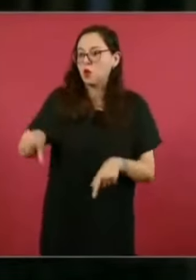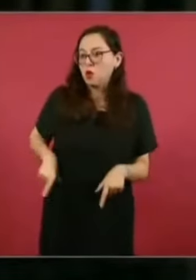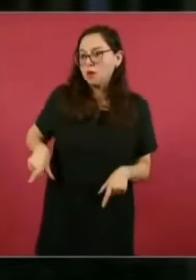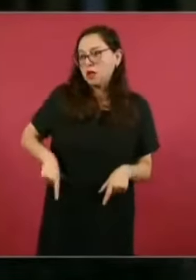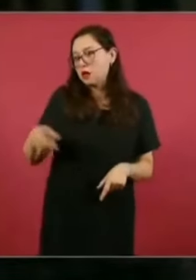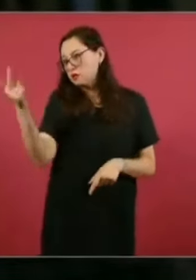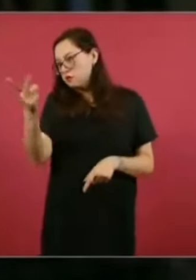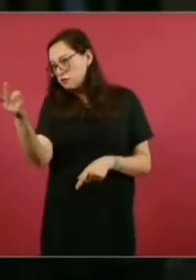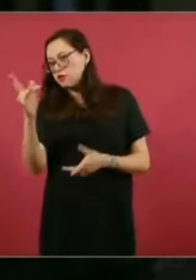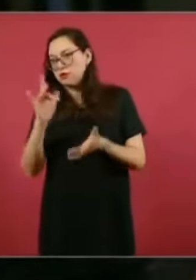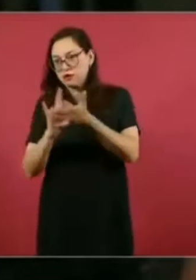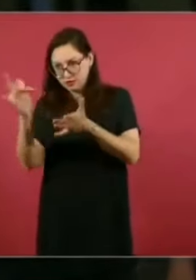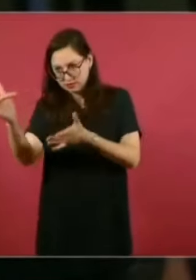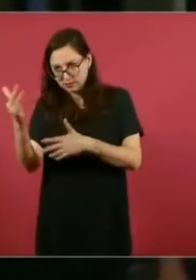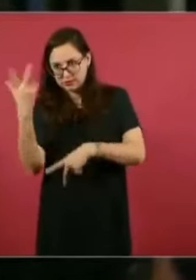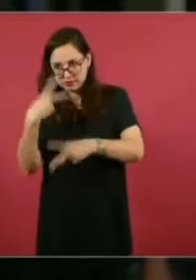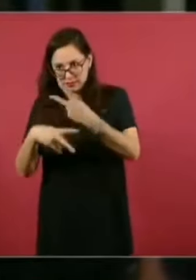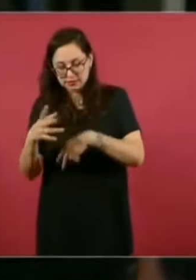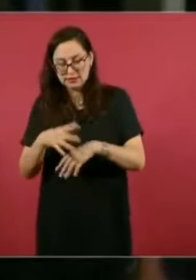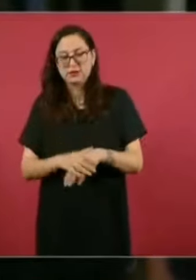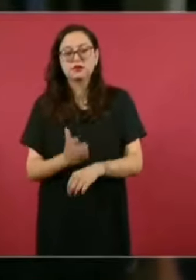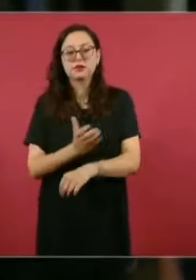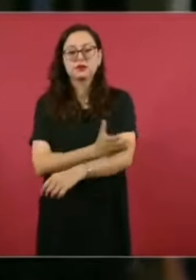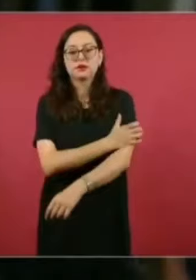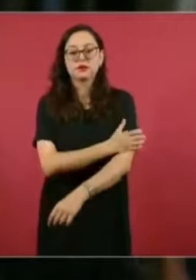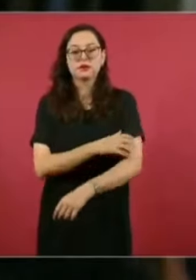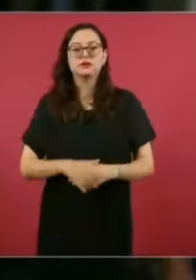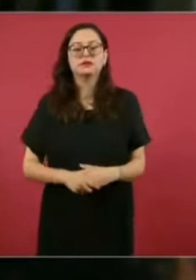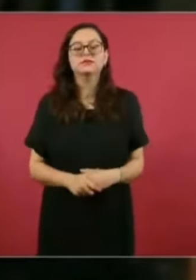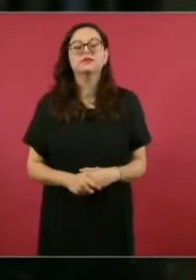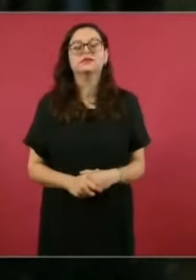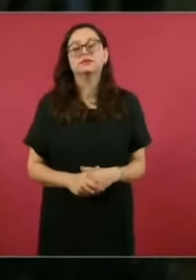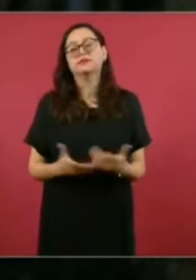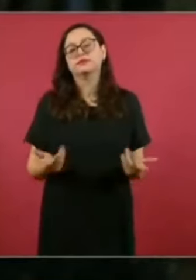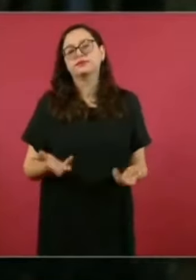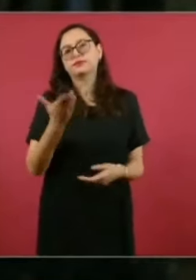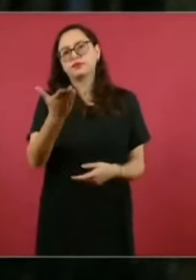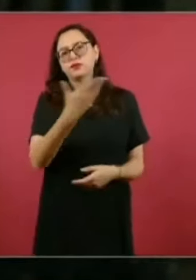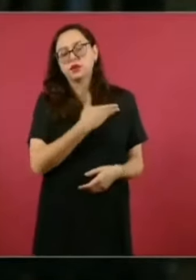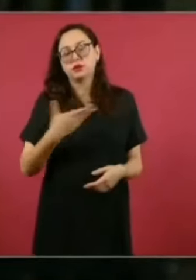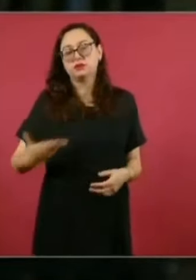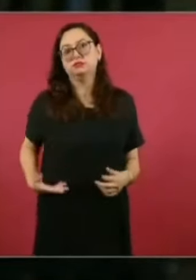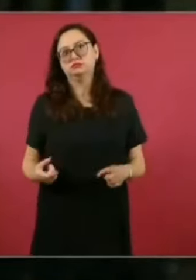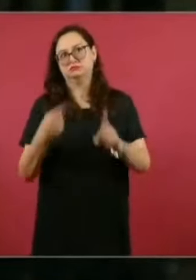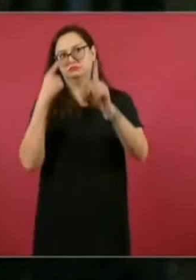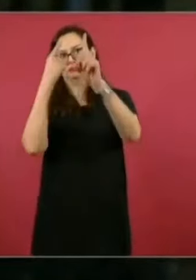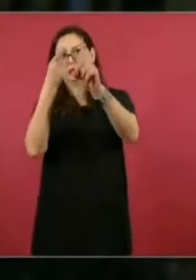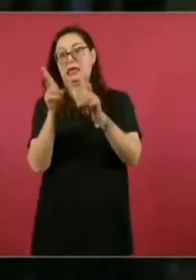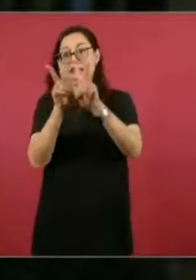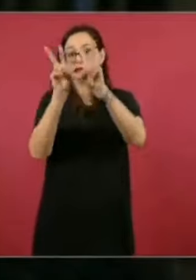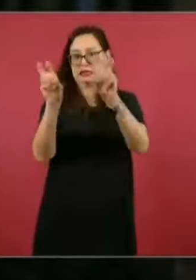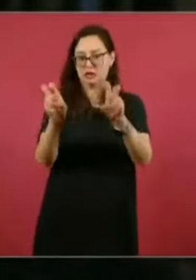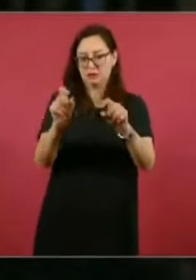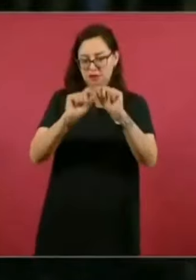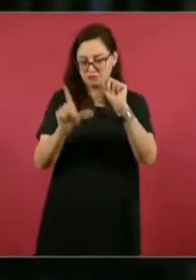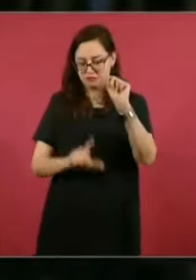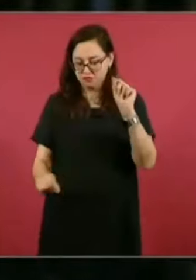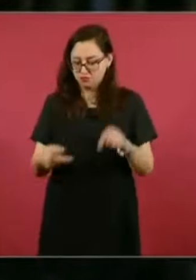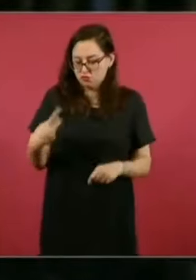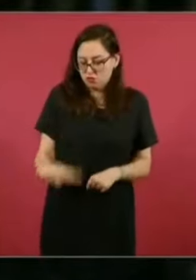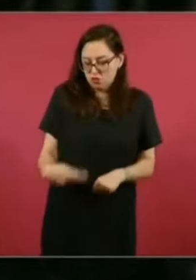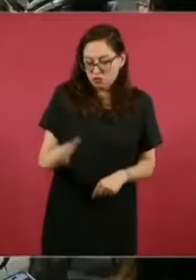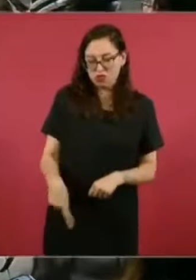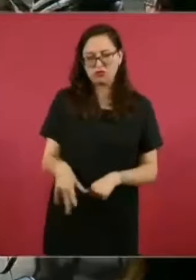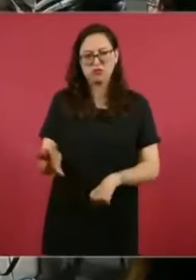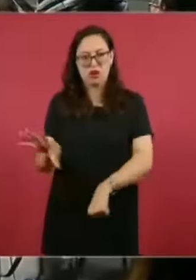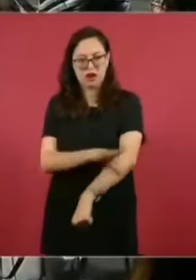Señor presidente, entre sus prioridades está la autosuficiencia, ya en lo energético, ya en lo alimentario.